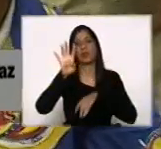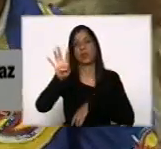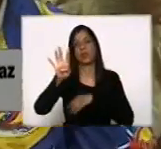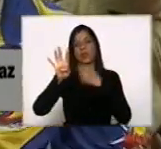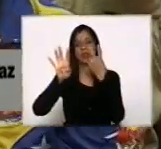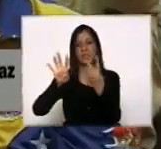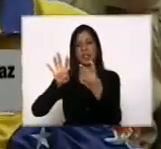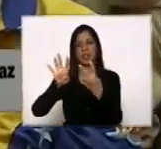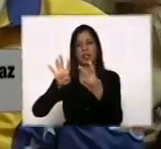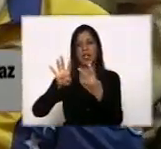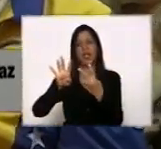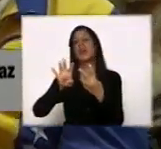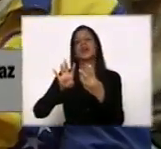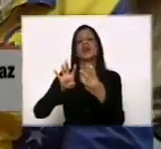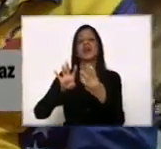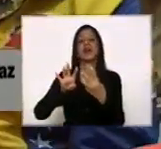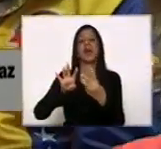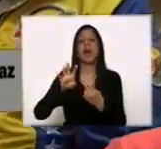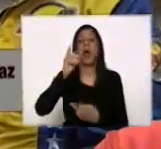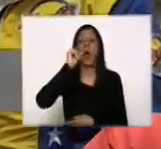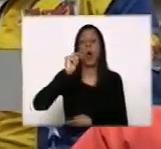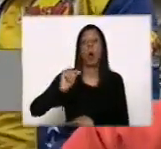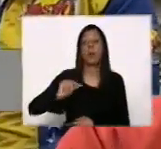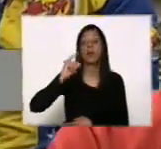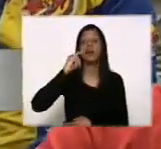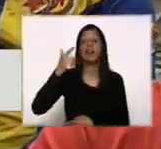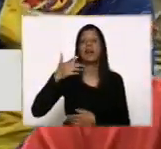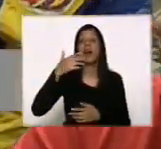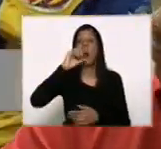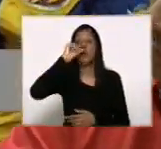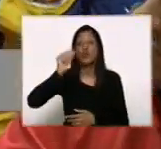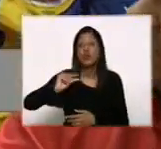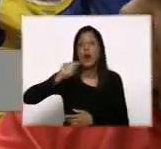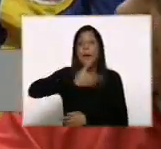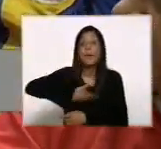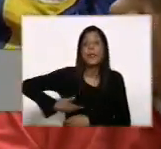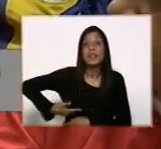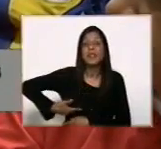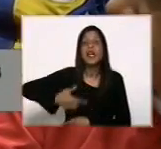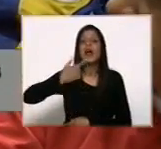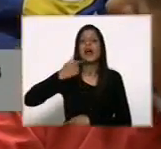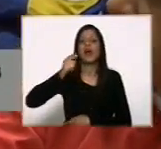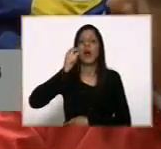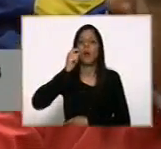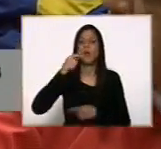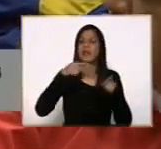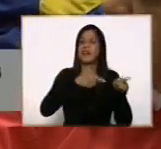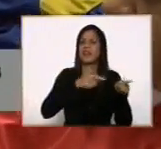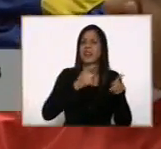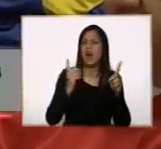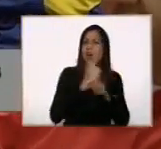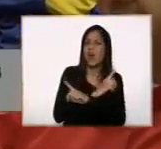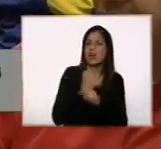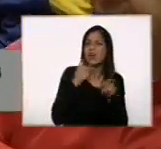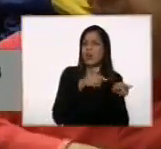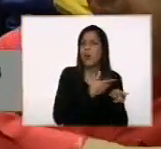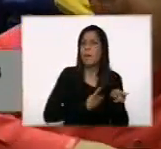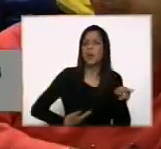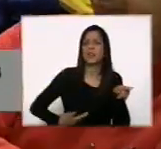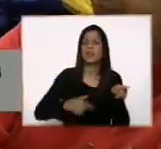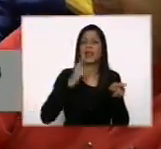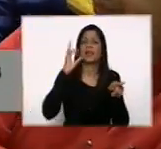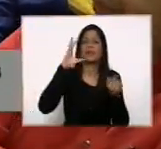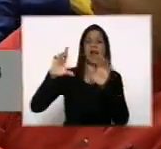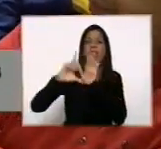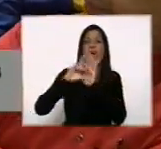Gallego se le ocurrió implementar la ley, porque a Medina Angarita no le dio oportunidad de implementar la